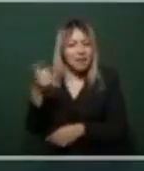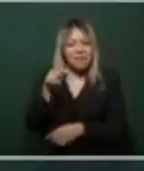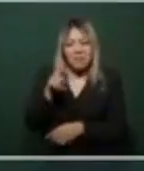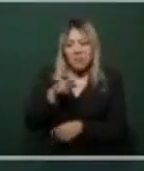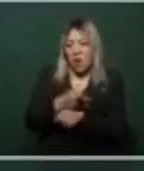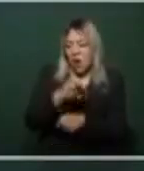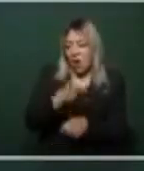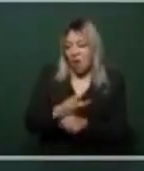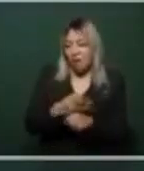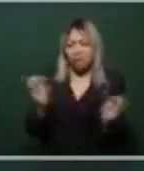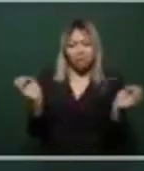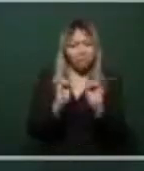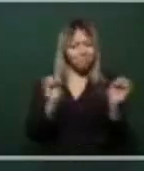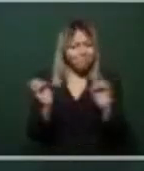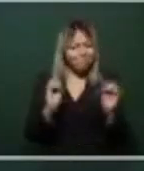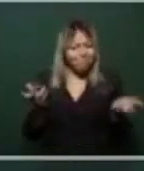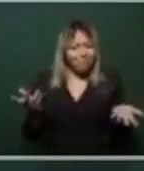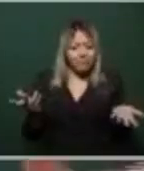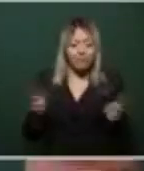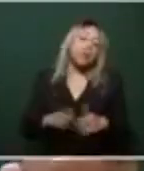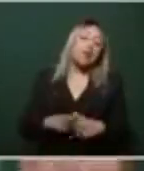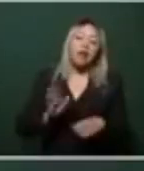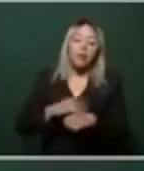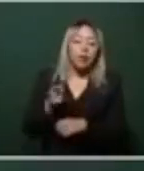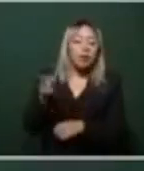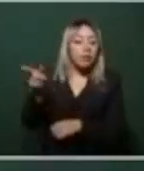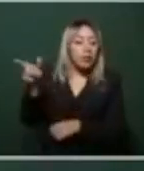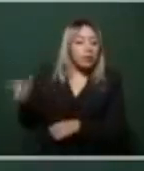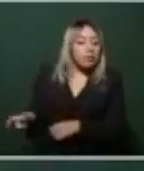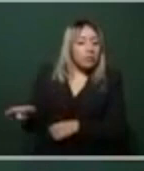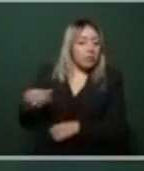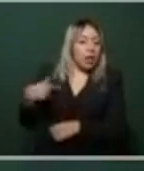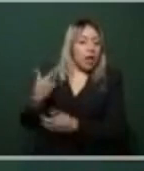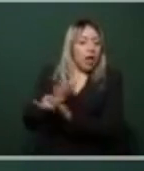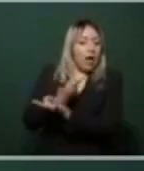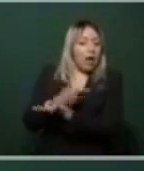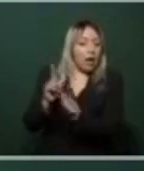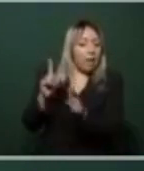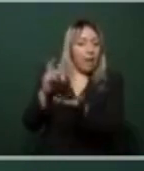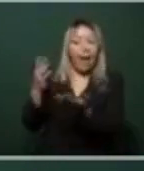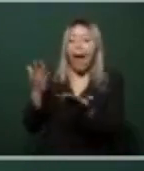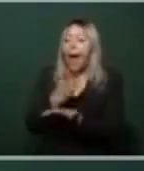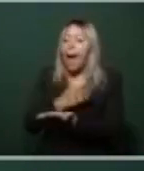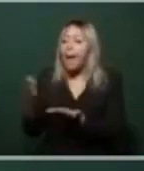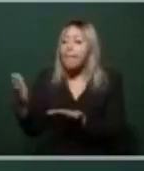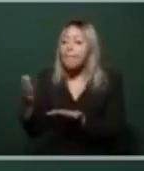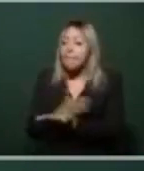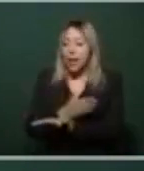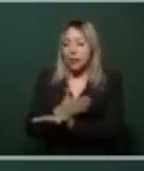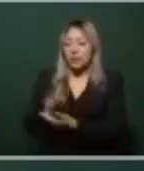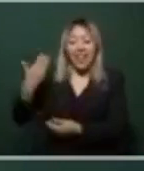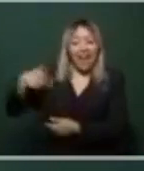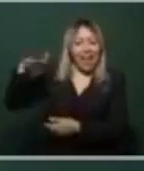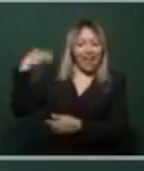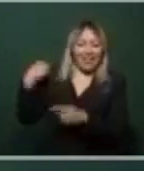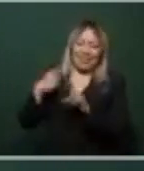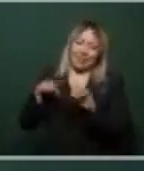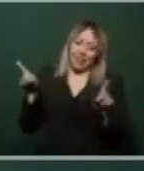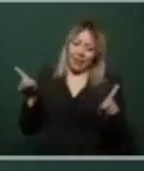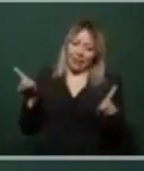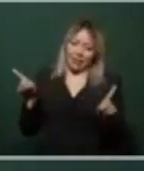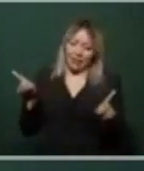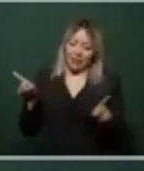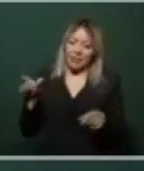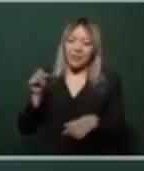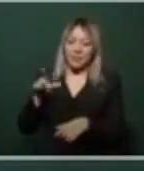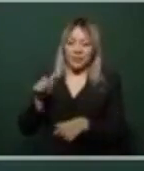tiempo, porque él es autónomo, entonces no era así antes.